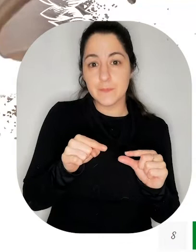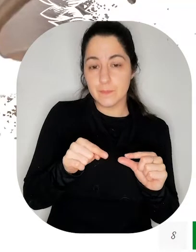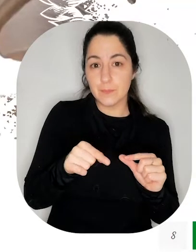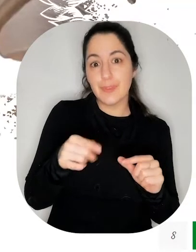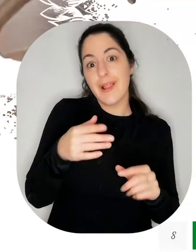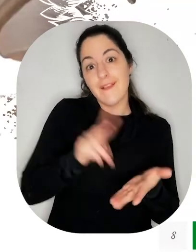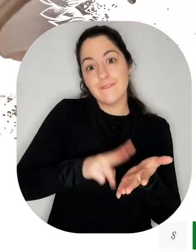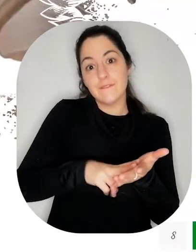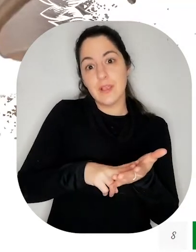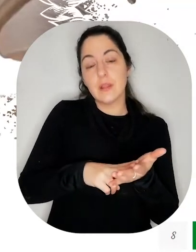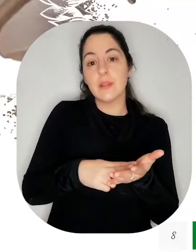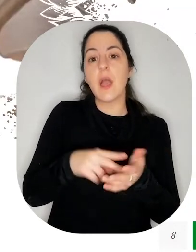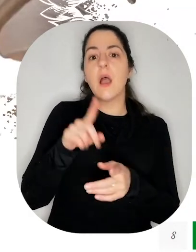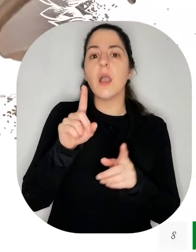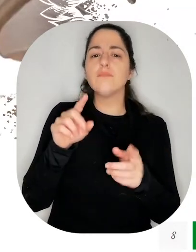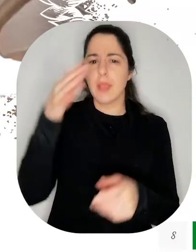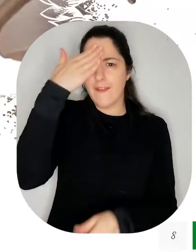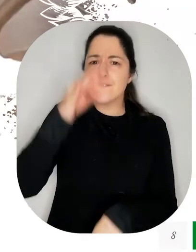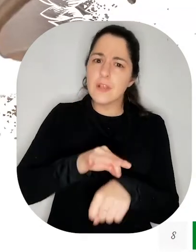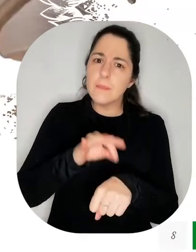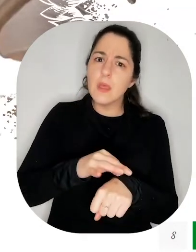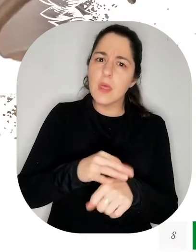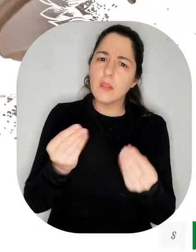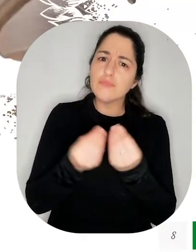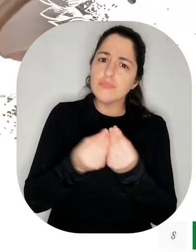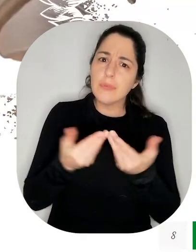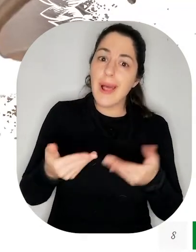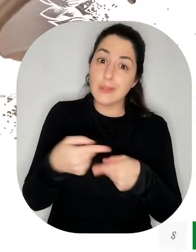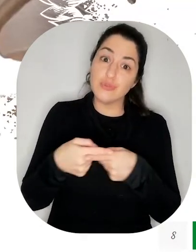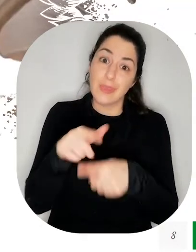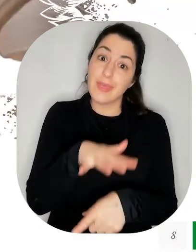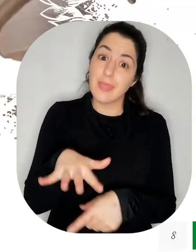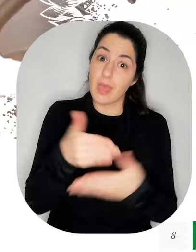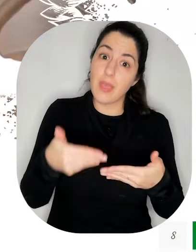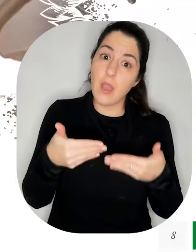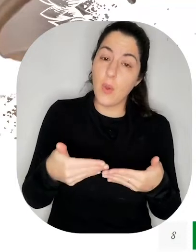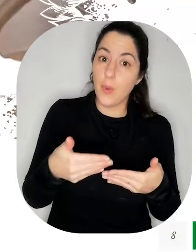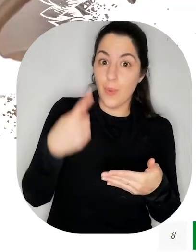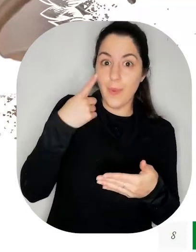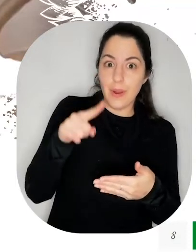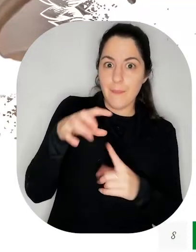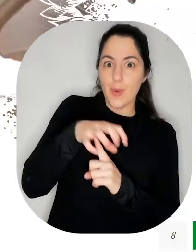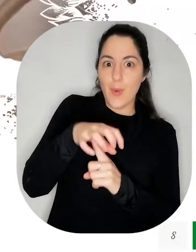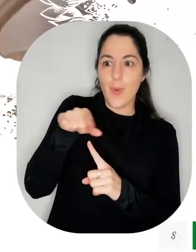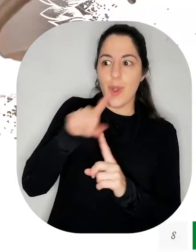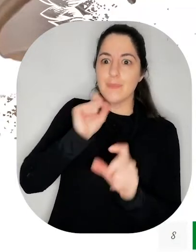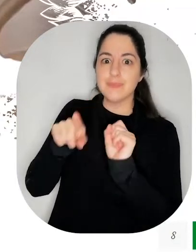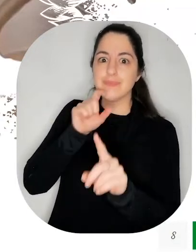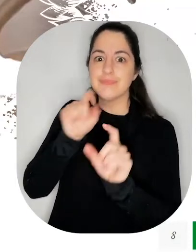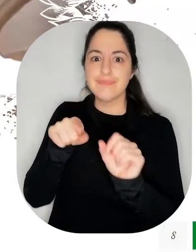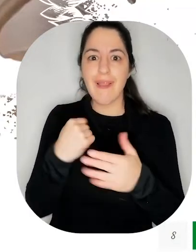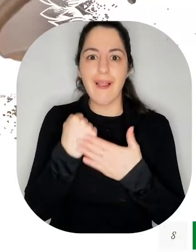que son muy protectores de patologías muy frecuentes en nuestra sociedad actual, como